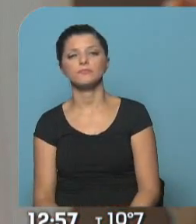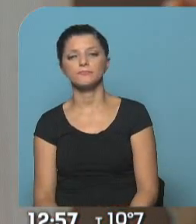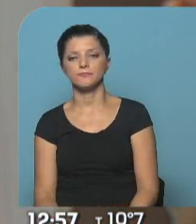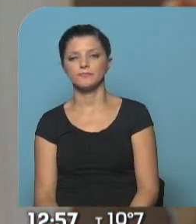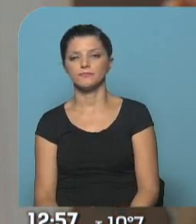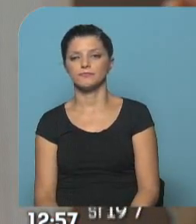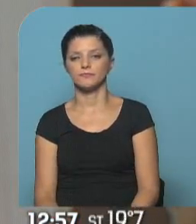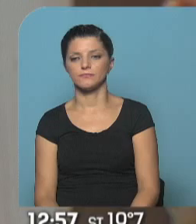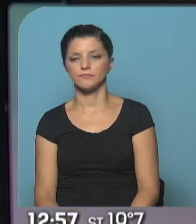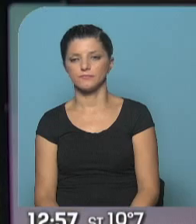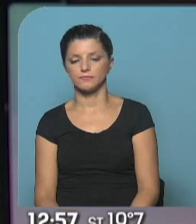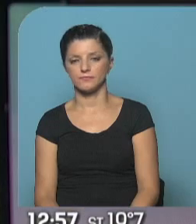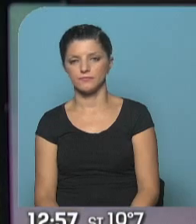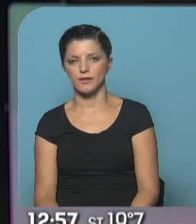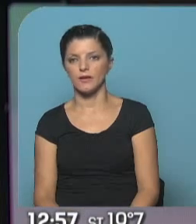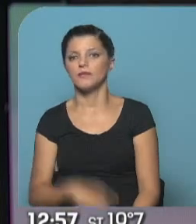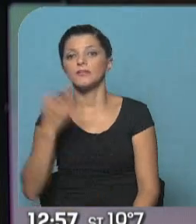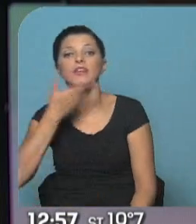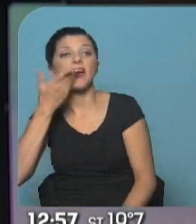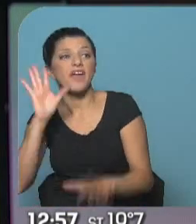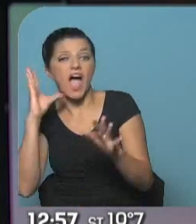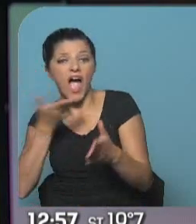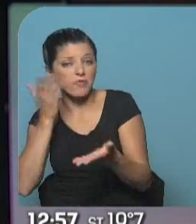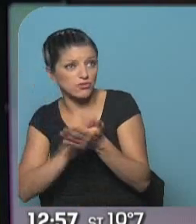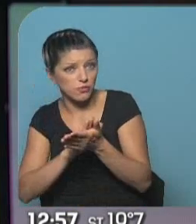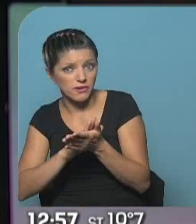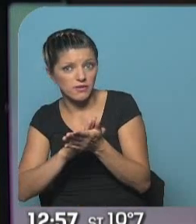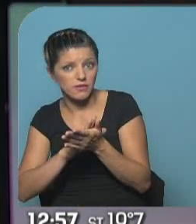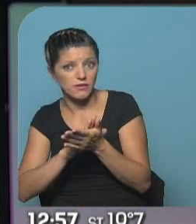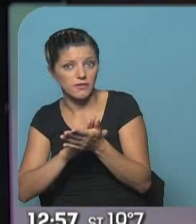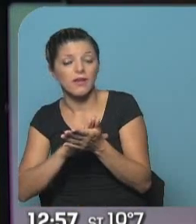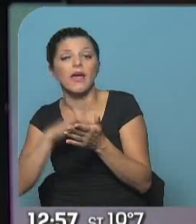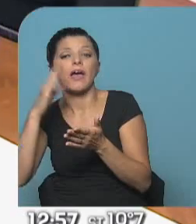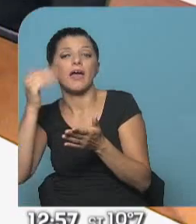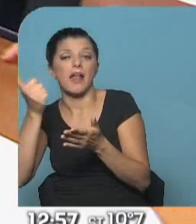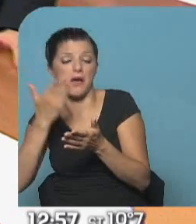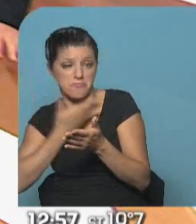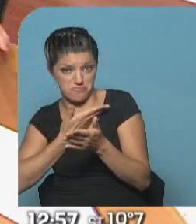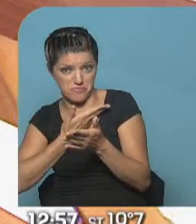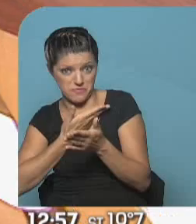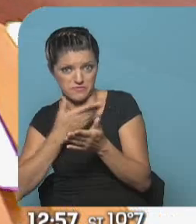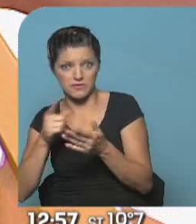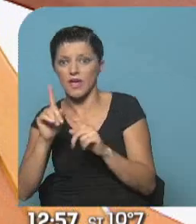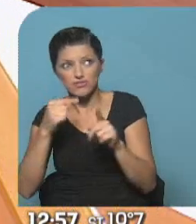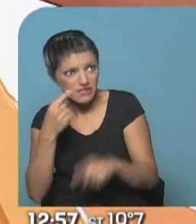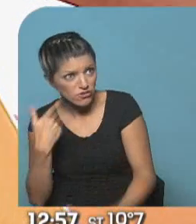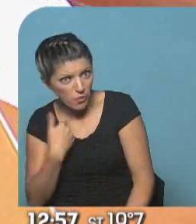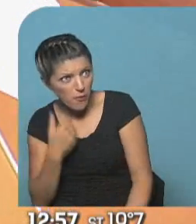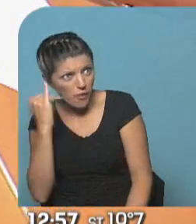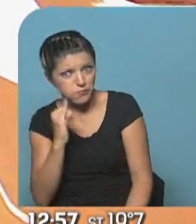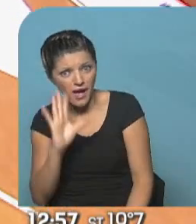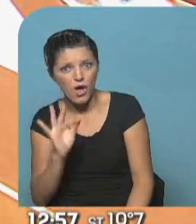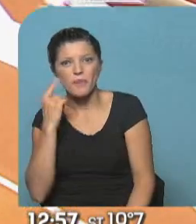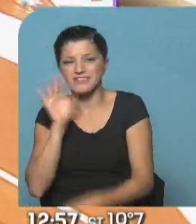la ausencia de la AfD. Nadie habla de la AfD, es decir, y se queja el AfD, de hecho, ¿no? Es decir, tenemos cosas para decir nosotros, ¿no? Porque ya están